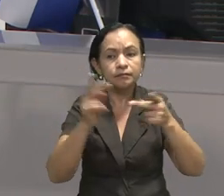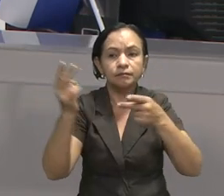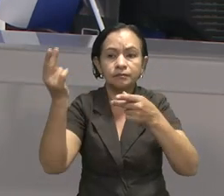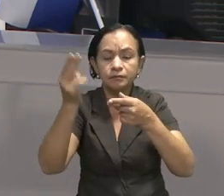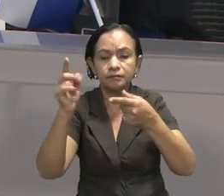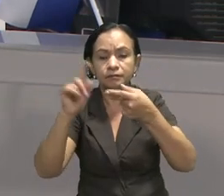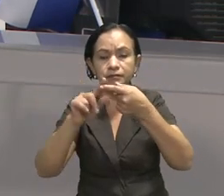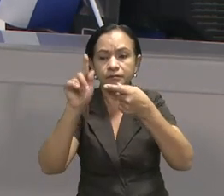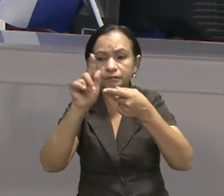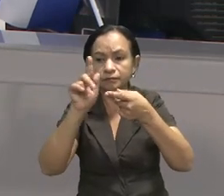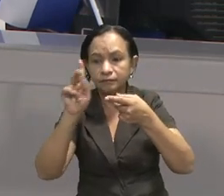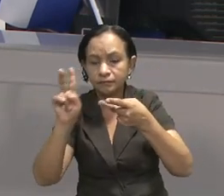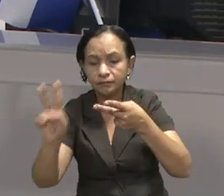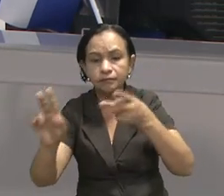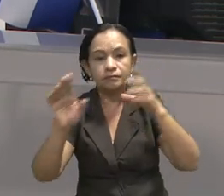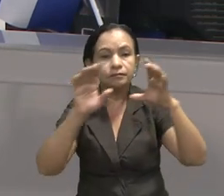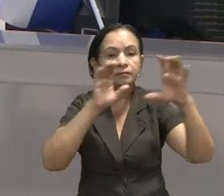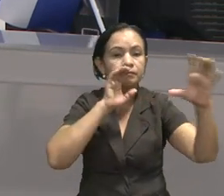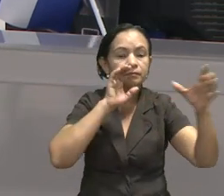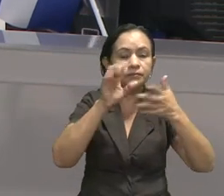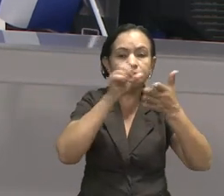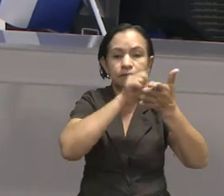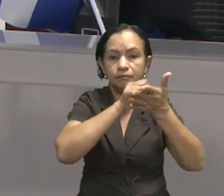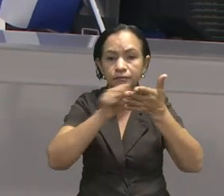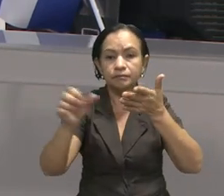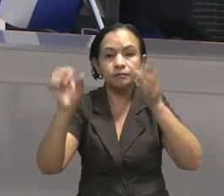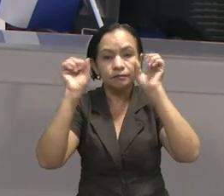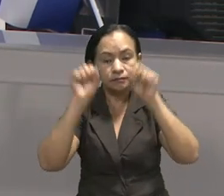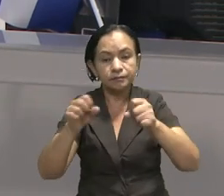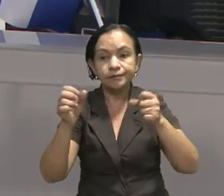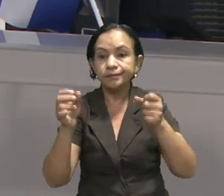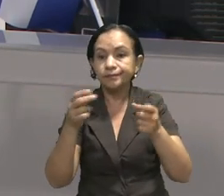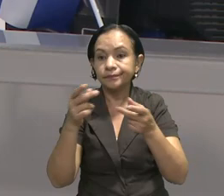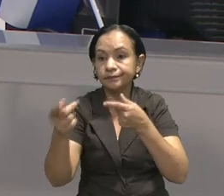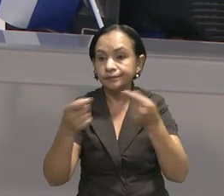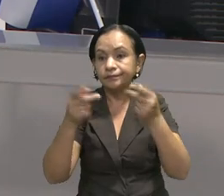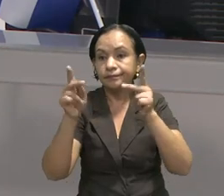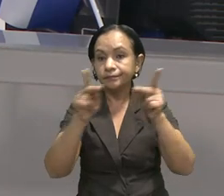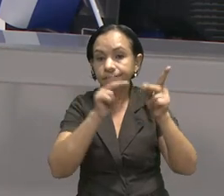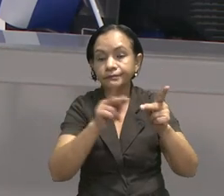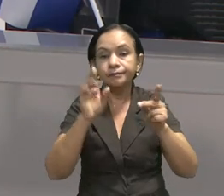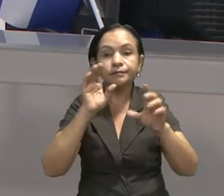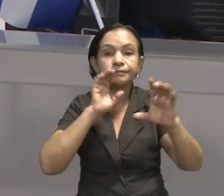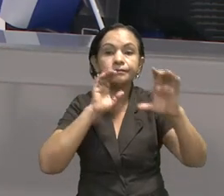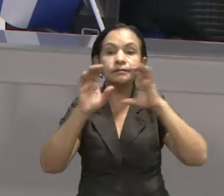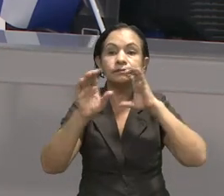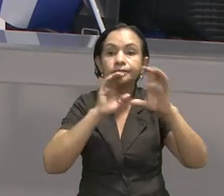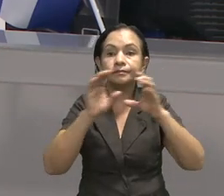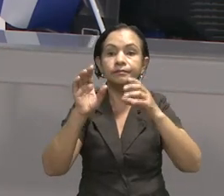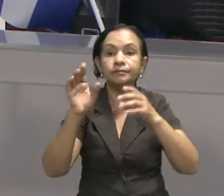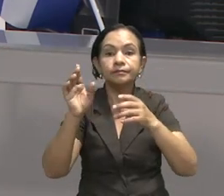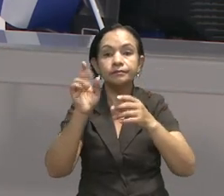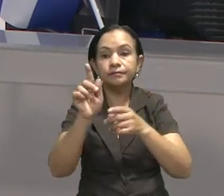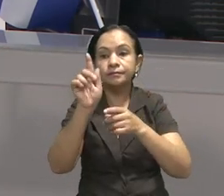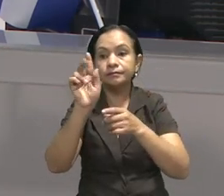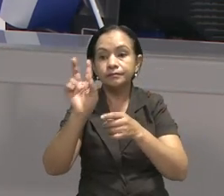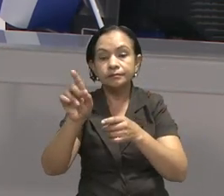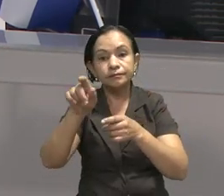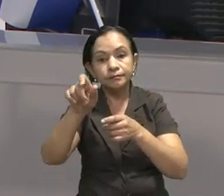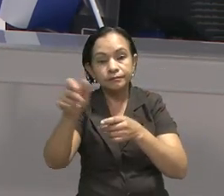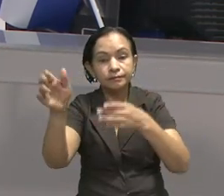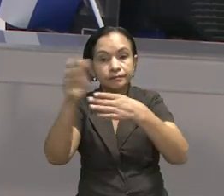servicios públicos de telecomunicaciones, así como proveedores de servicios de comunicaciones